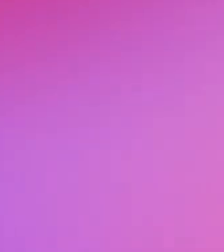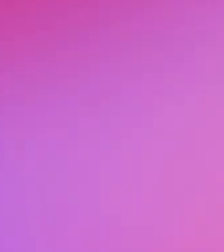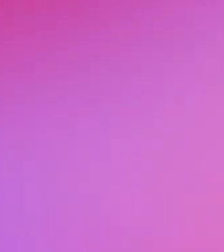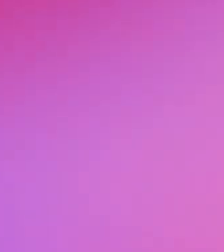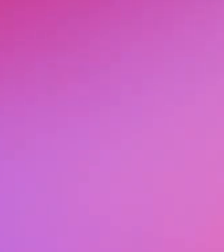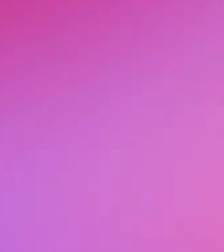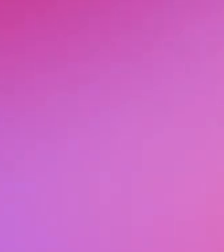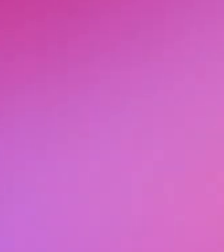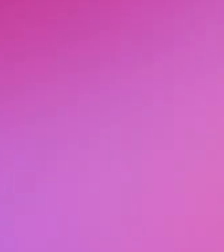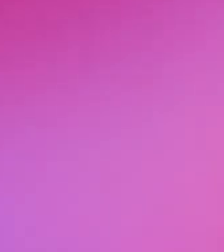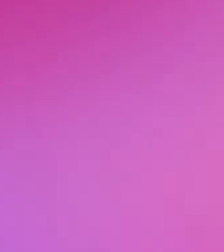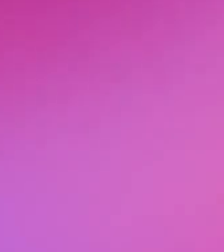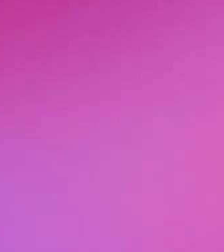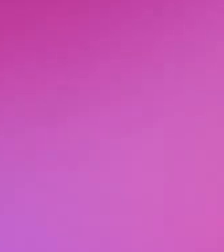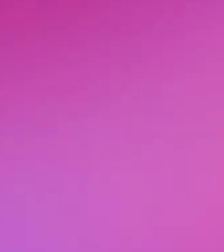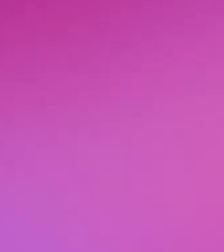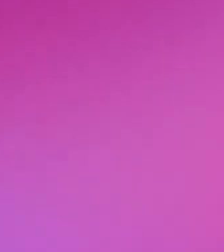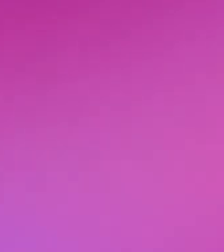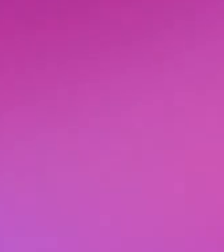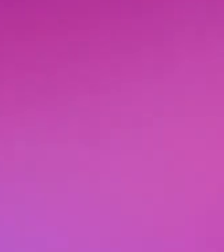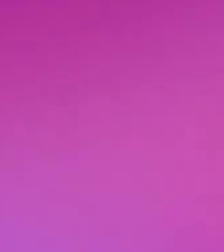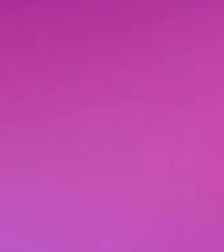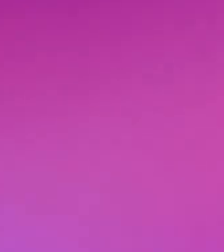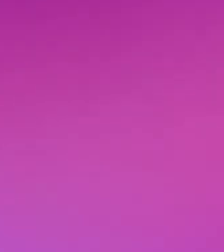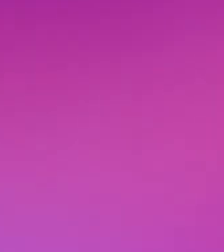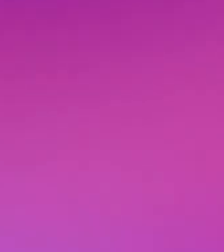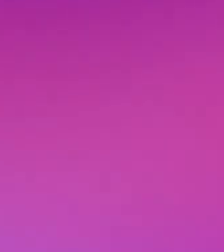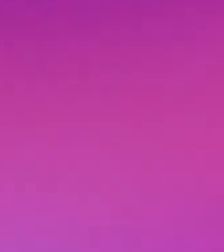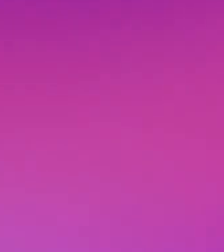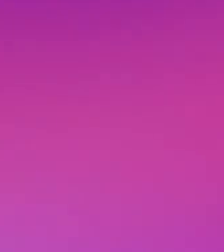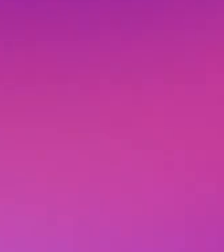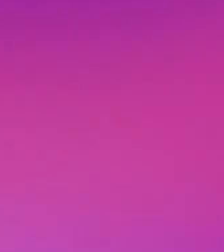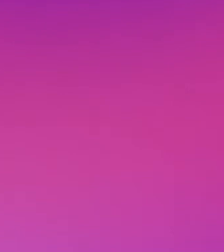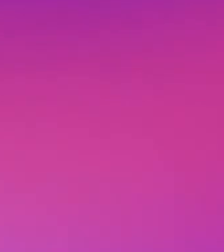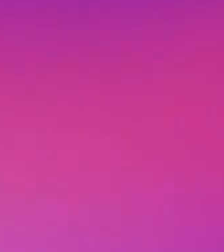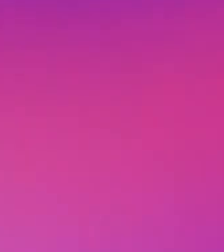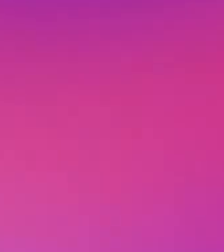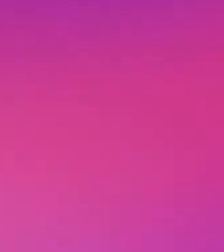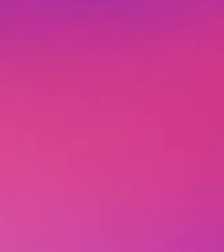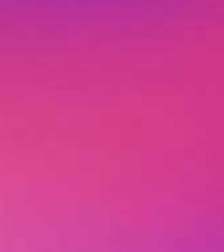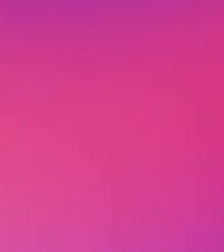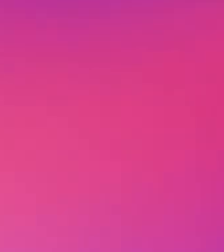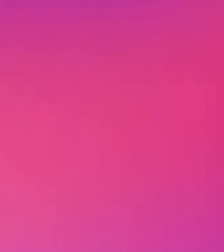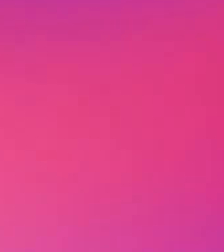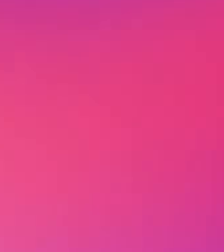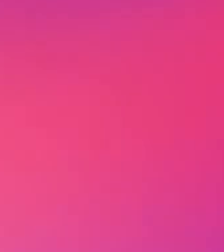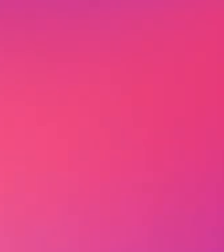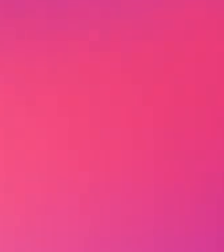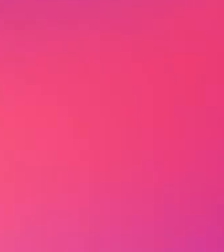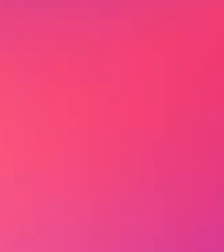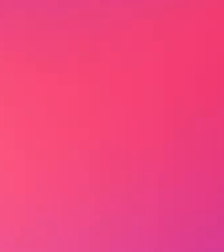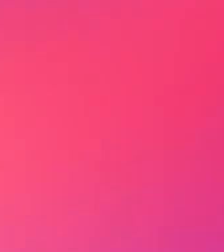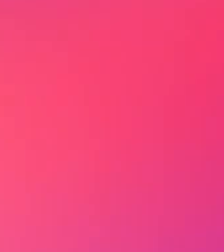libros de texto en versión digital, recuerda que los puedes encontrar en la página